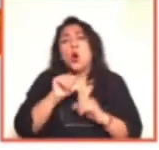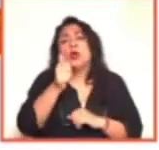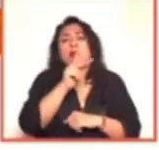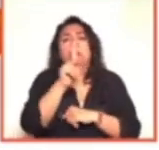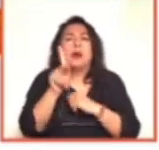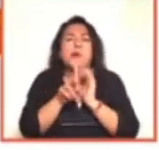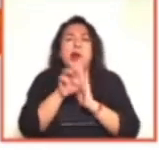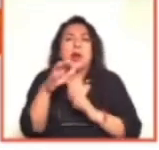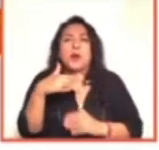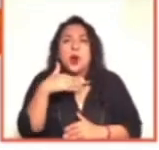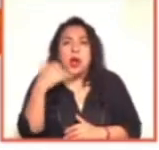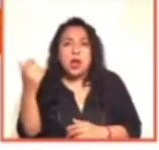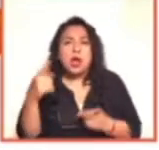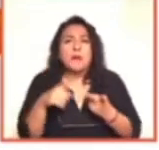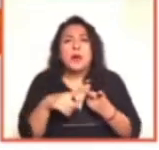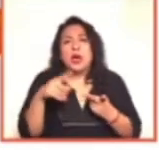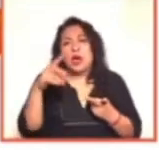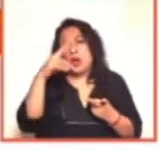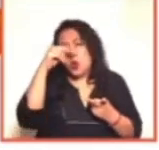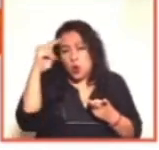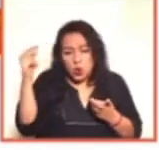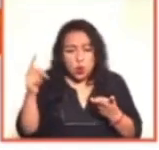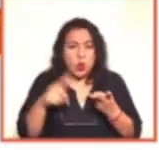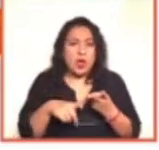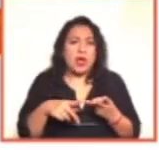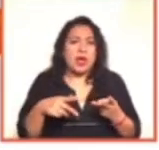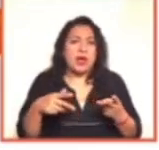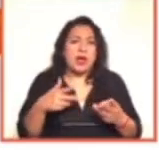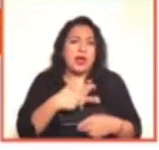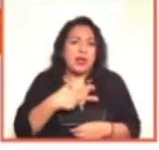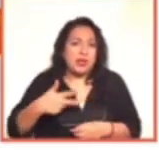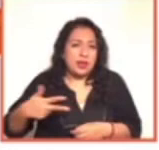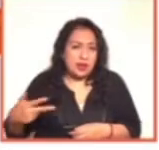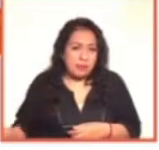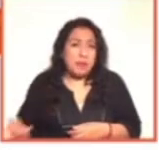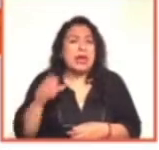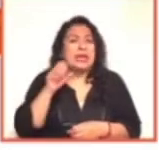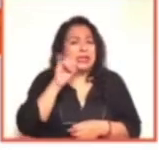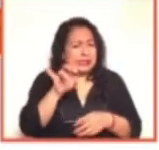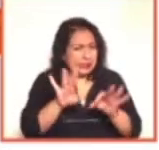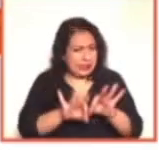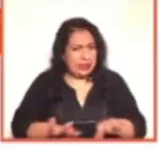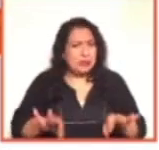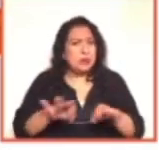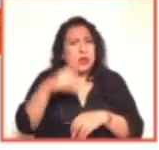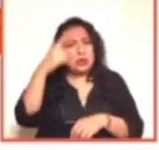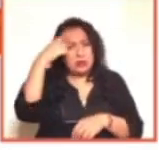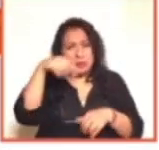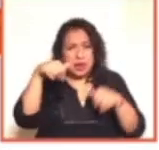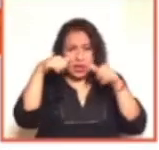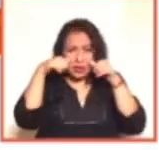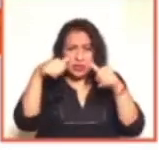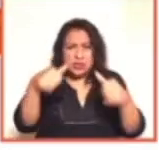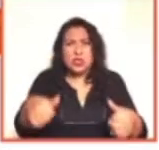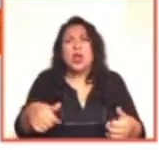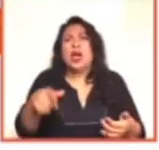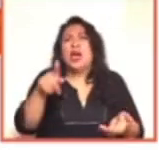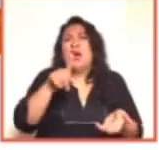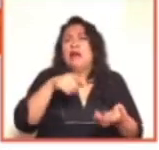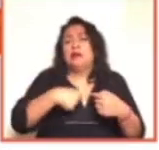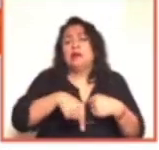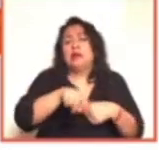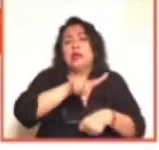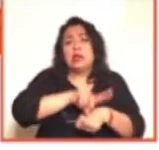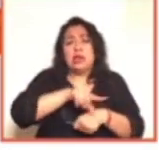como Noruega o como Dinamarca. Entonces, bueno, sí es algo muy importante para tener en cuenta a lo largo de estos días aquí en